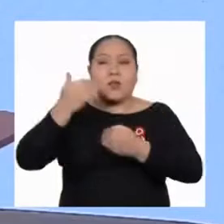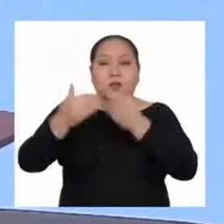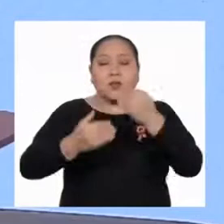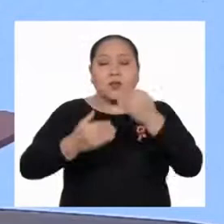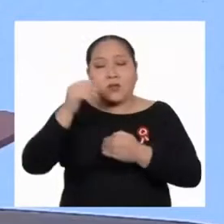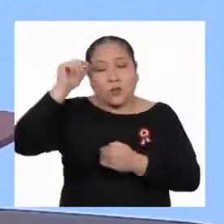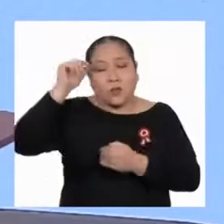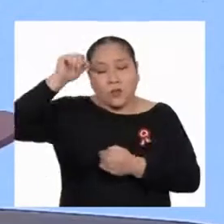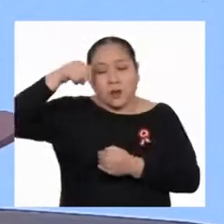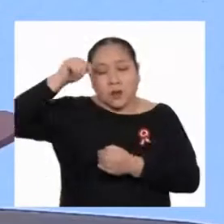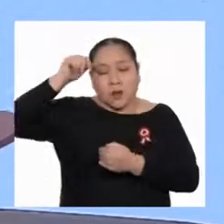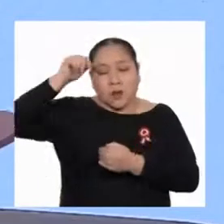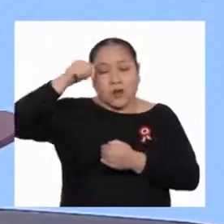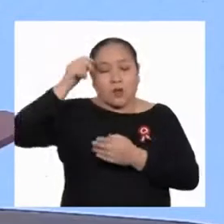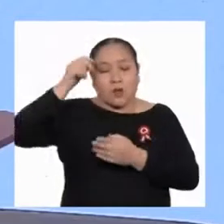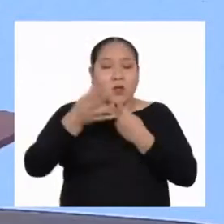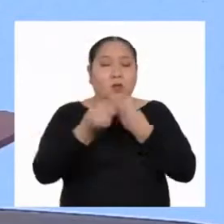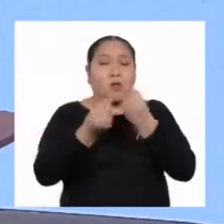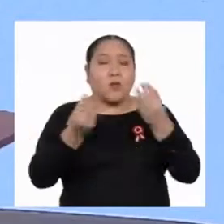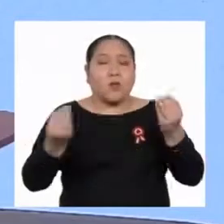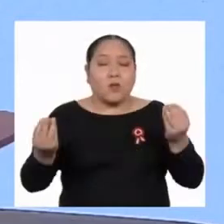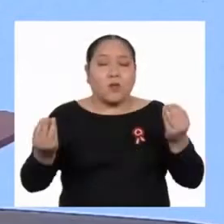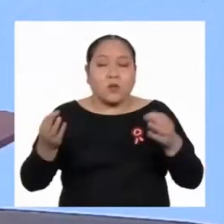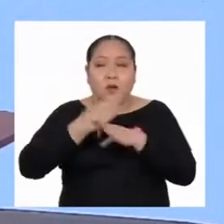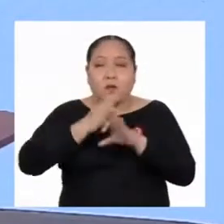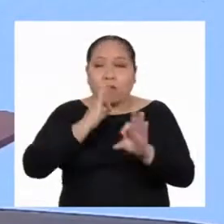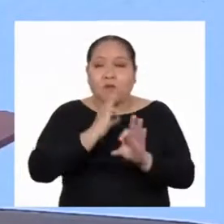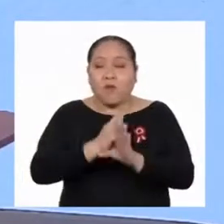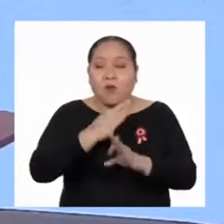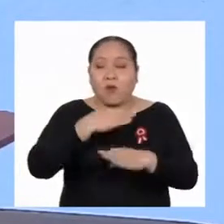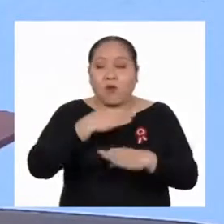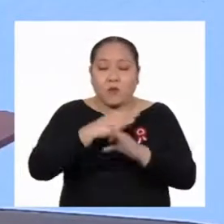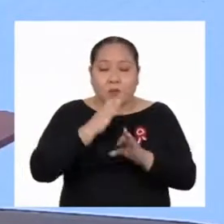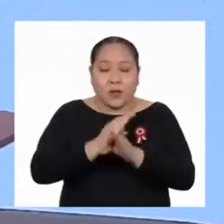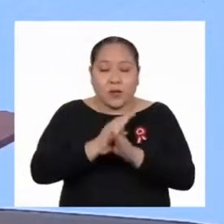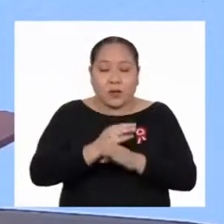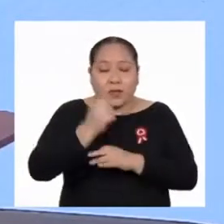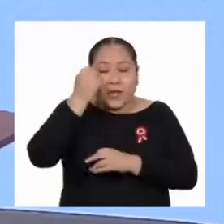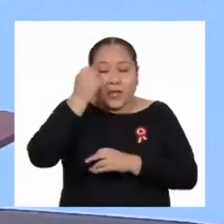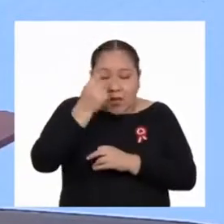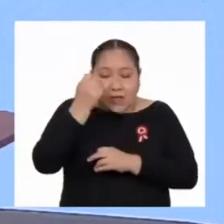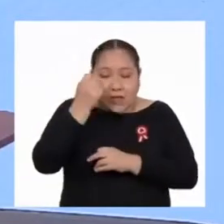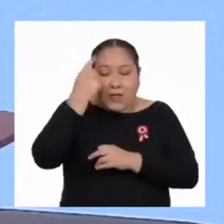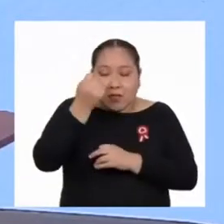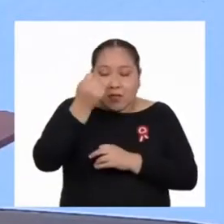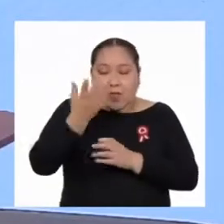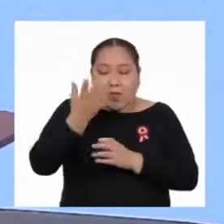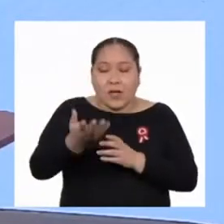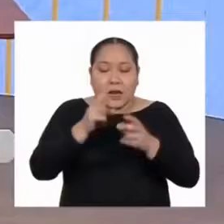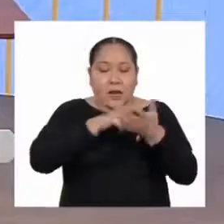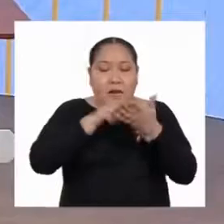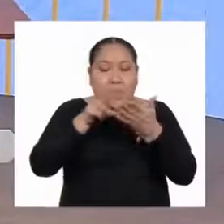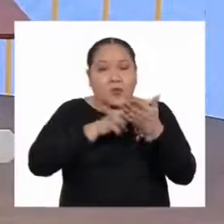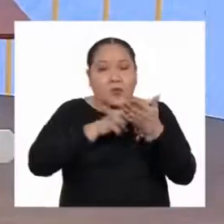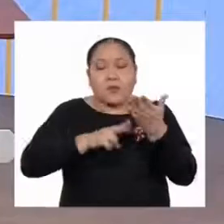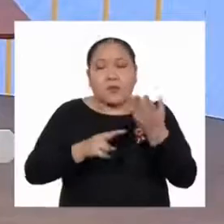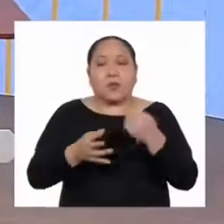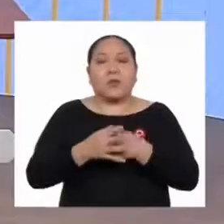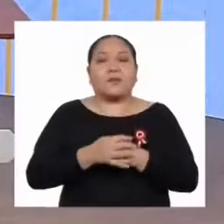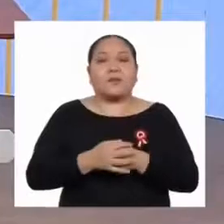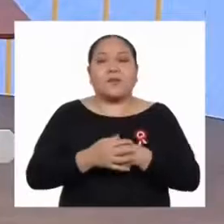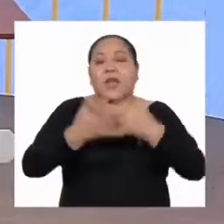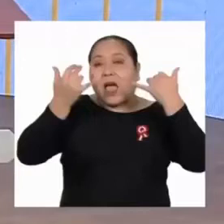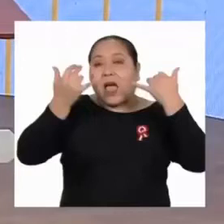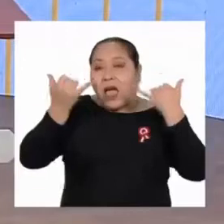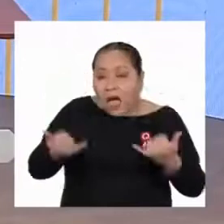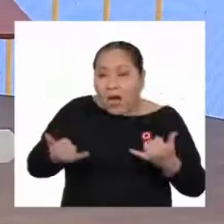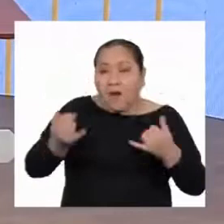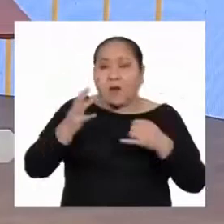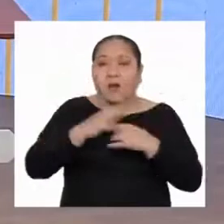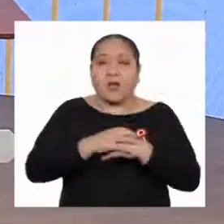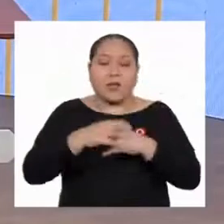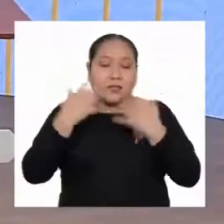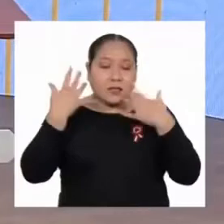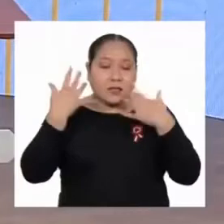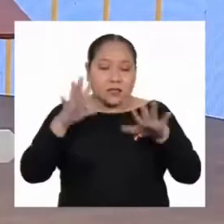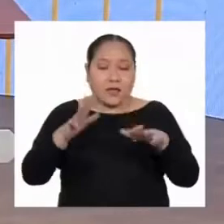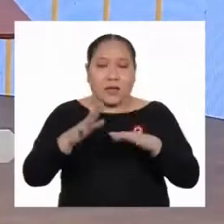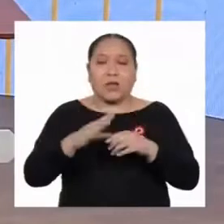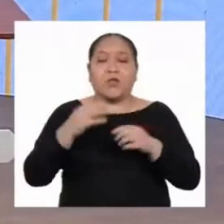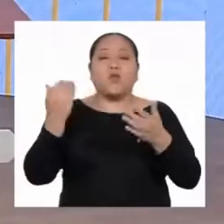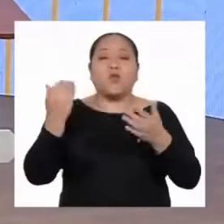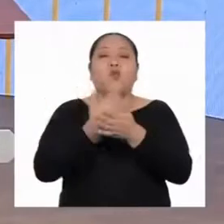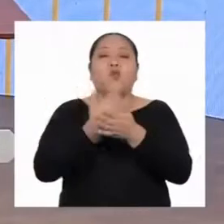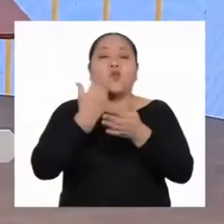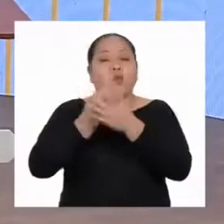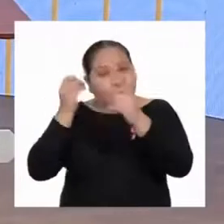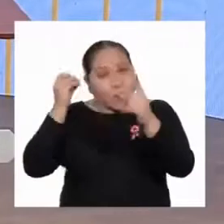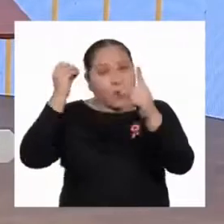hemos recordado varias estrategias de comprensión lectora. Ahora, tenemos un nuevo